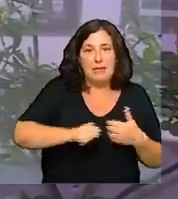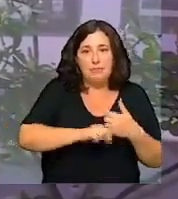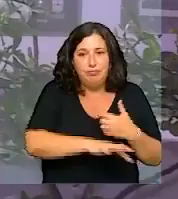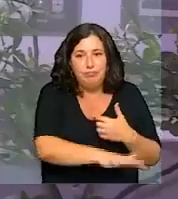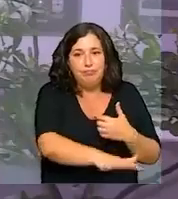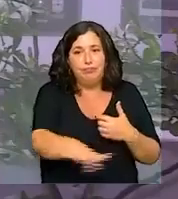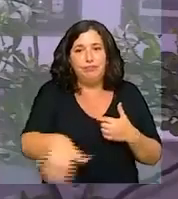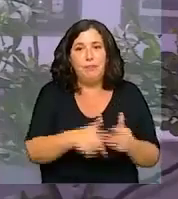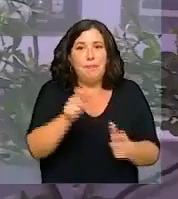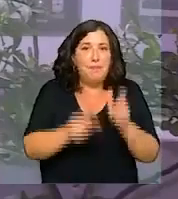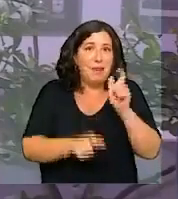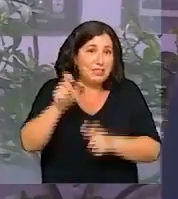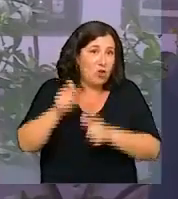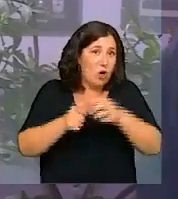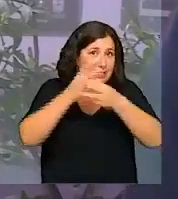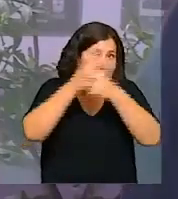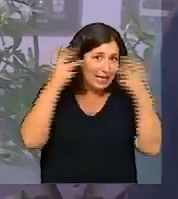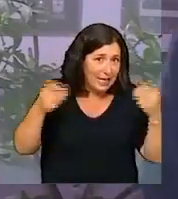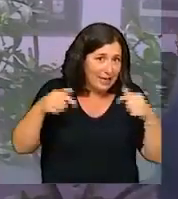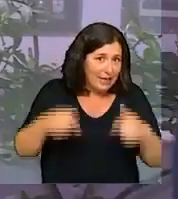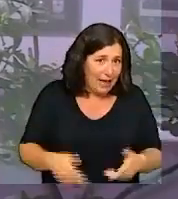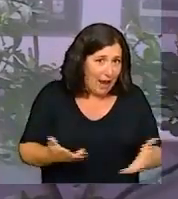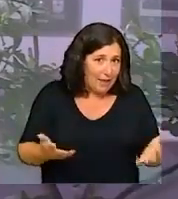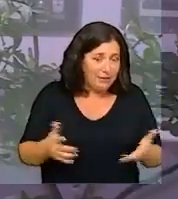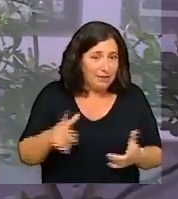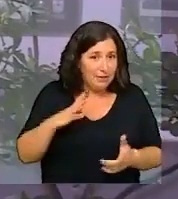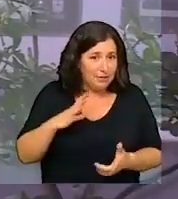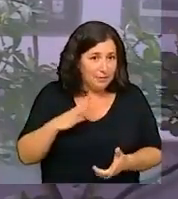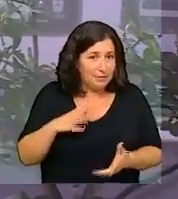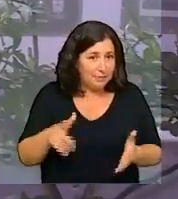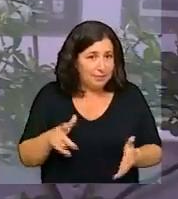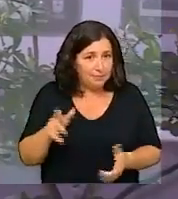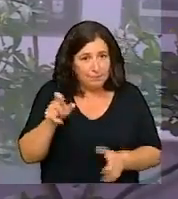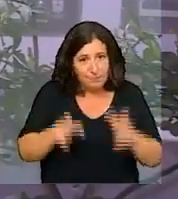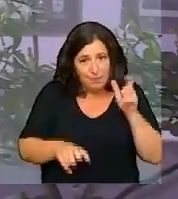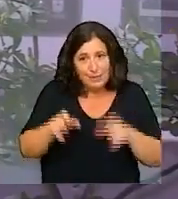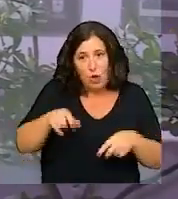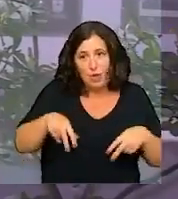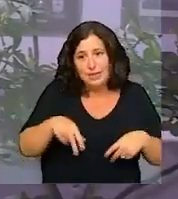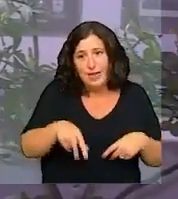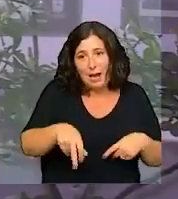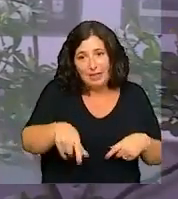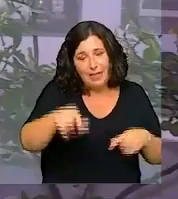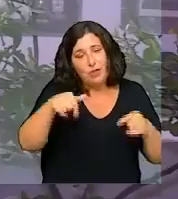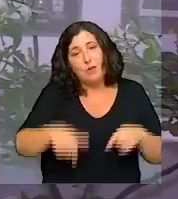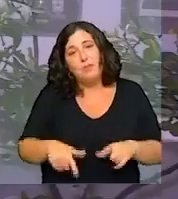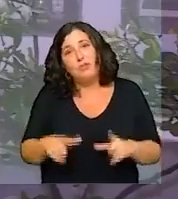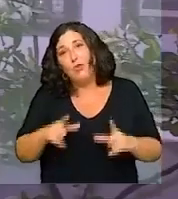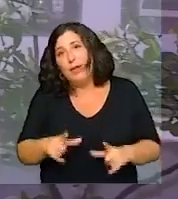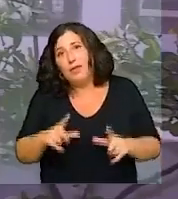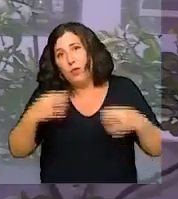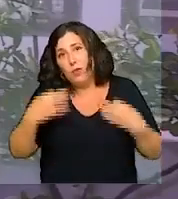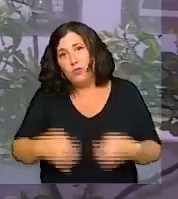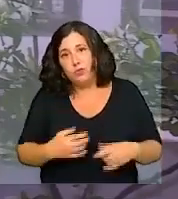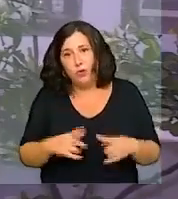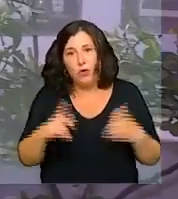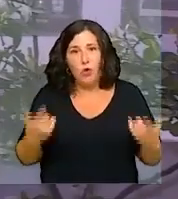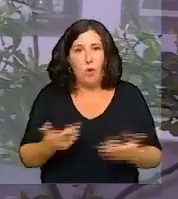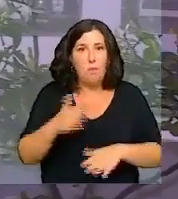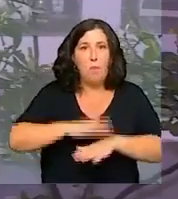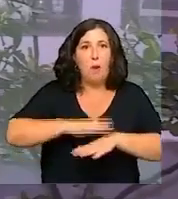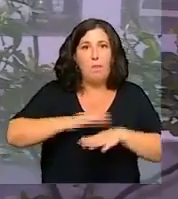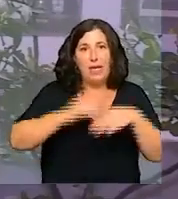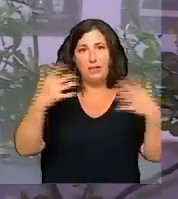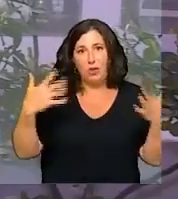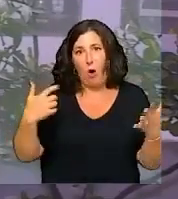hay personas circulando, hay personas que además se encuentran caminando por este lugar y que afortunadamente no lo estaban cuando se produjo